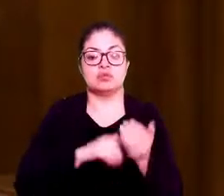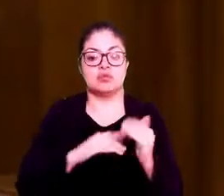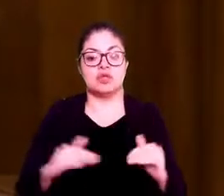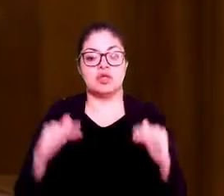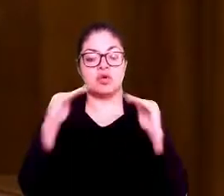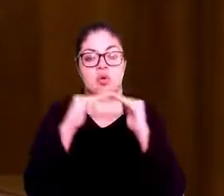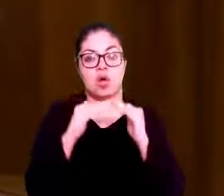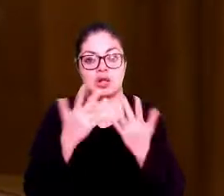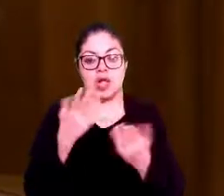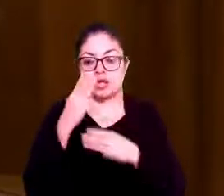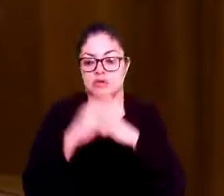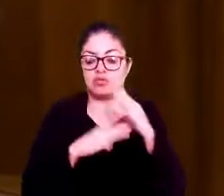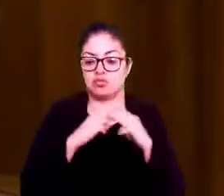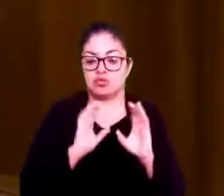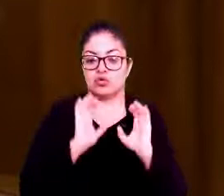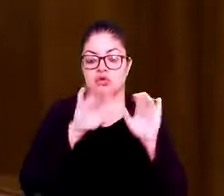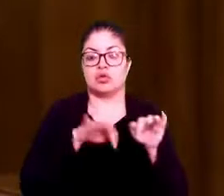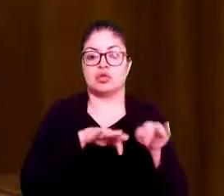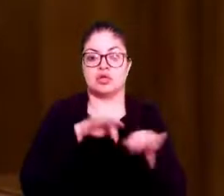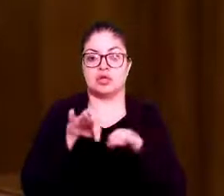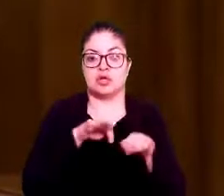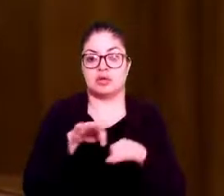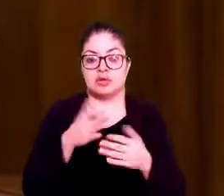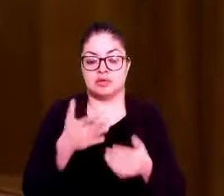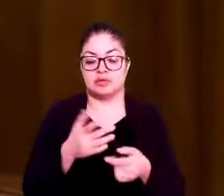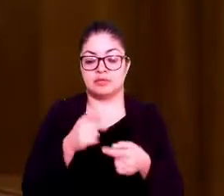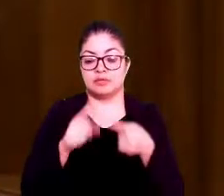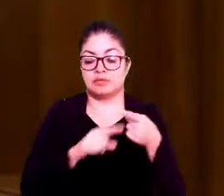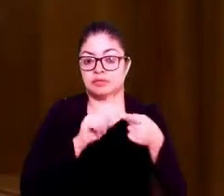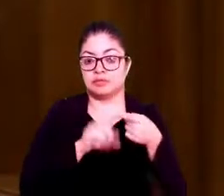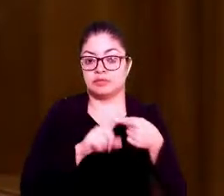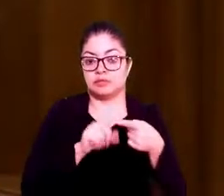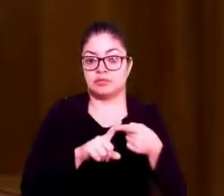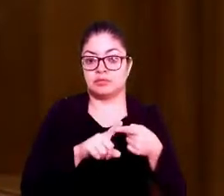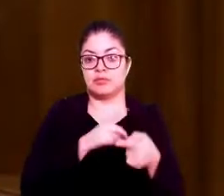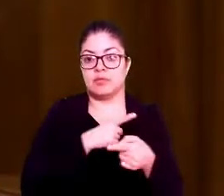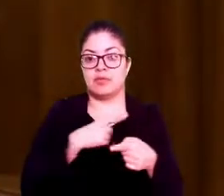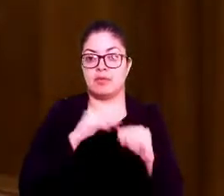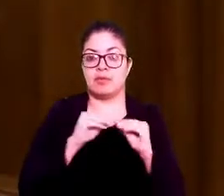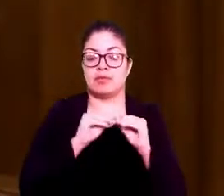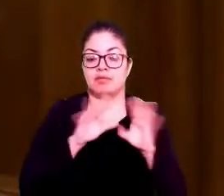igualdad al mundo laboral. Transitorios. Primero, Publíquese